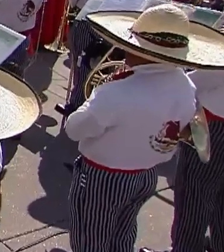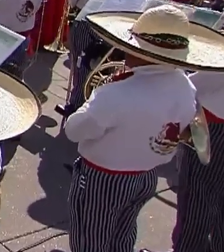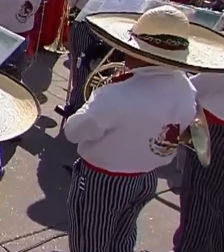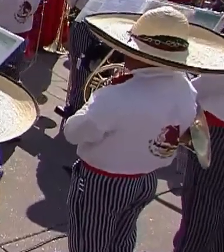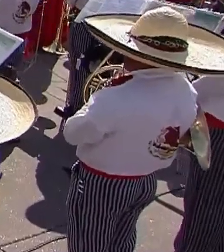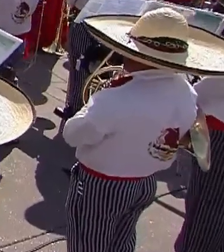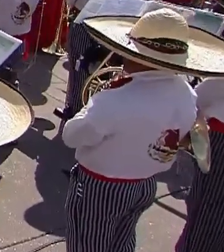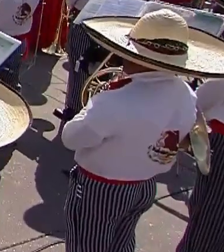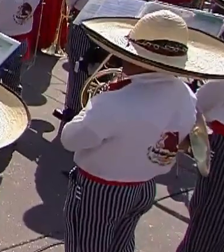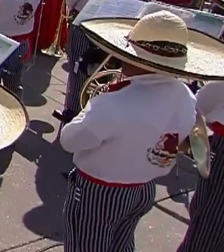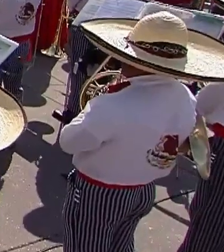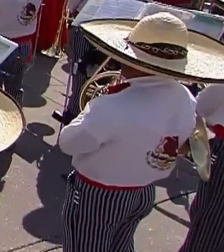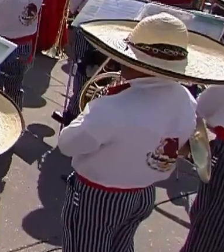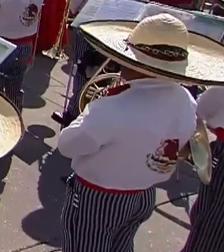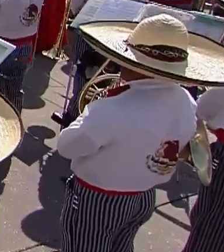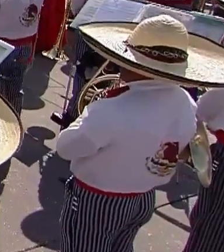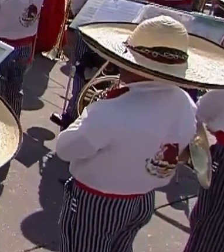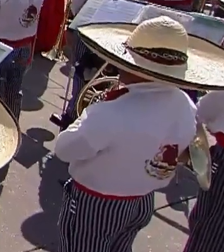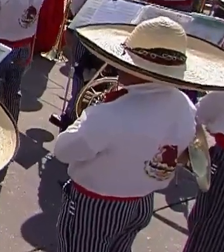una fecha